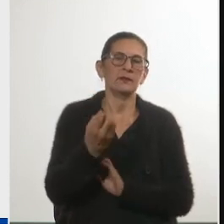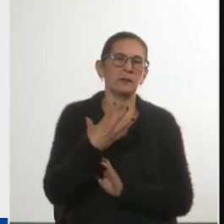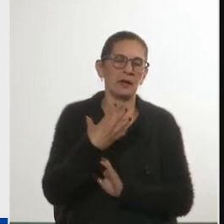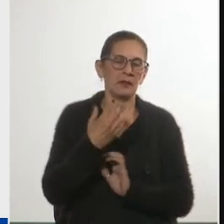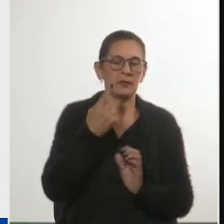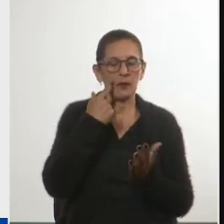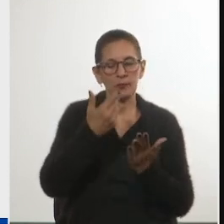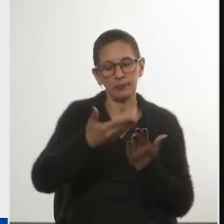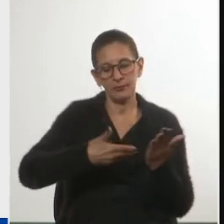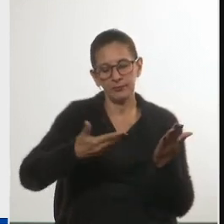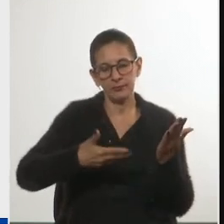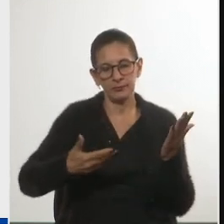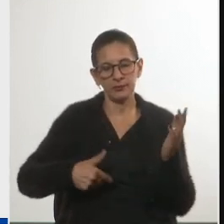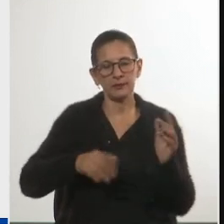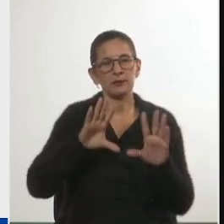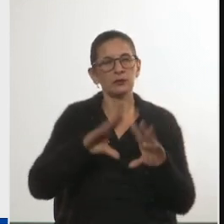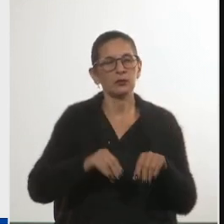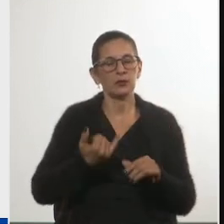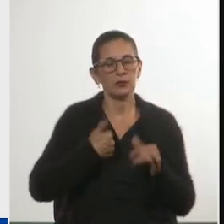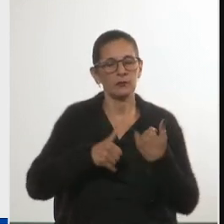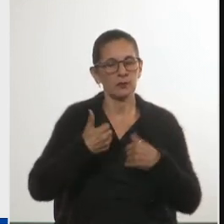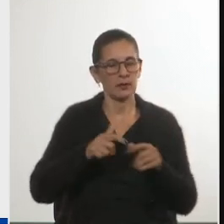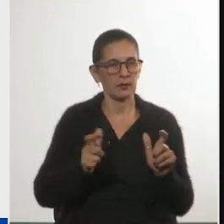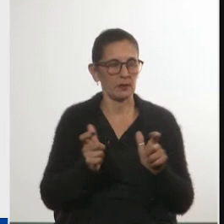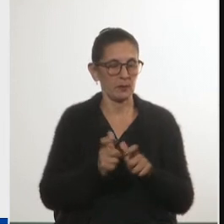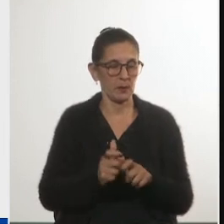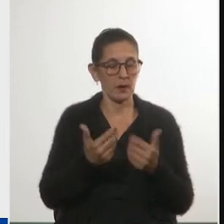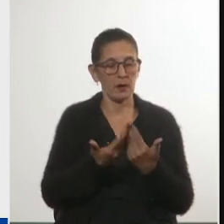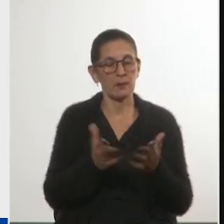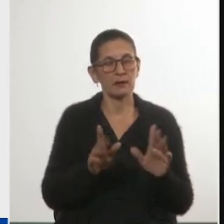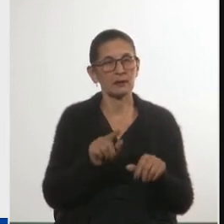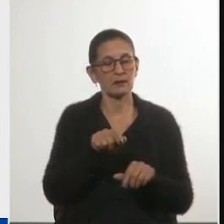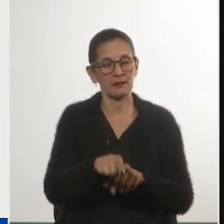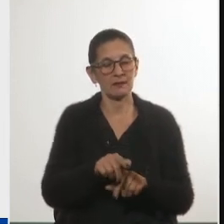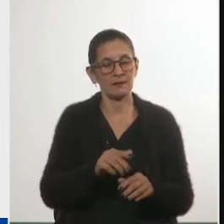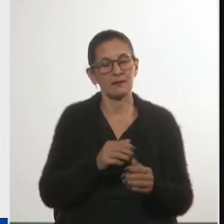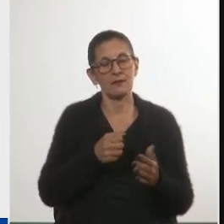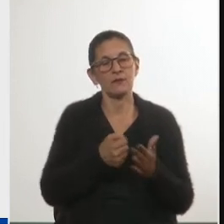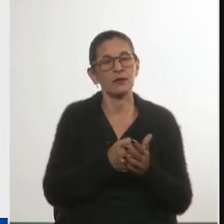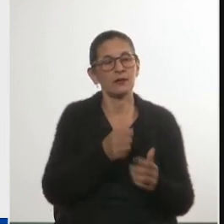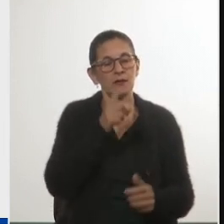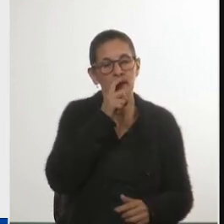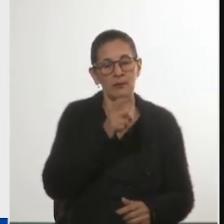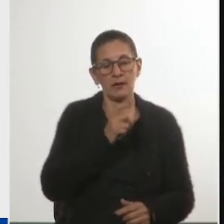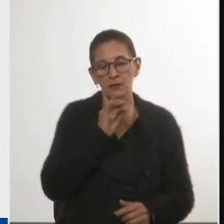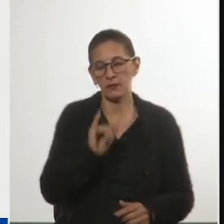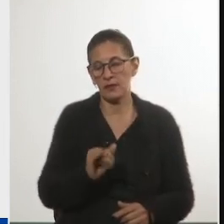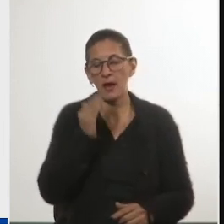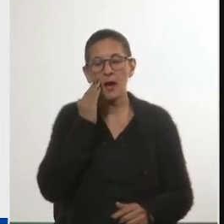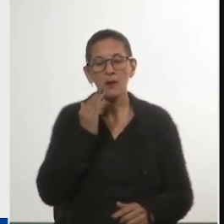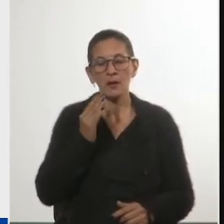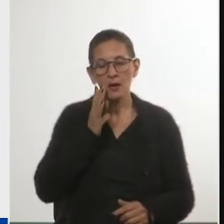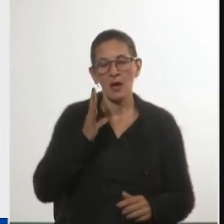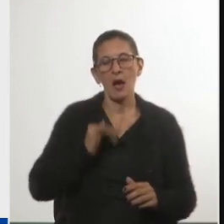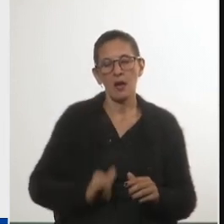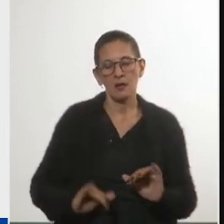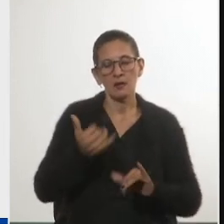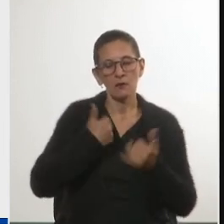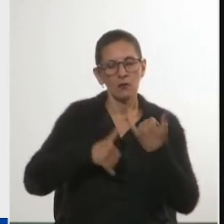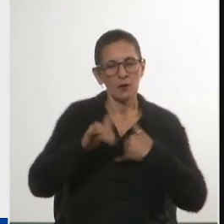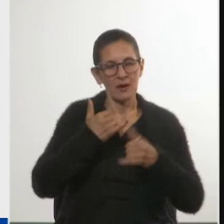la bibliografía de esa reunión. O sea que a partir de finales de marzo y abril estábamos recopilando